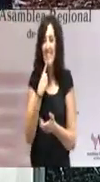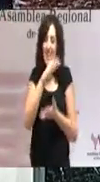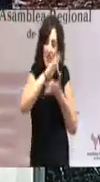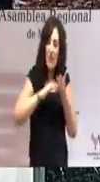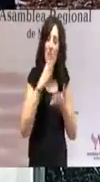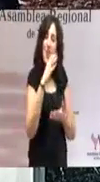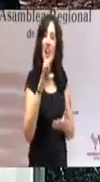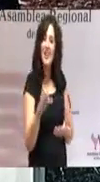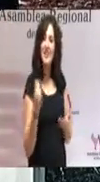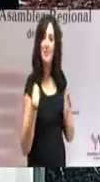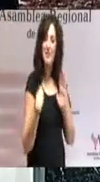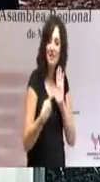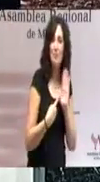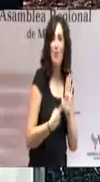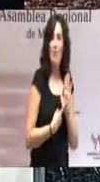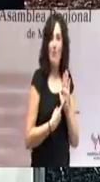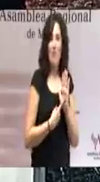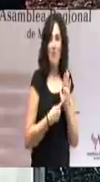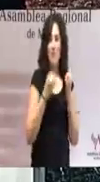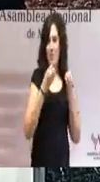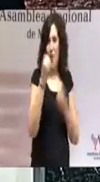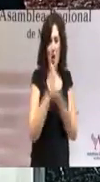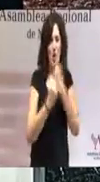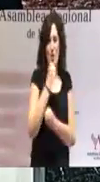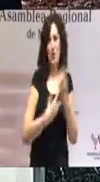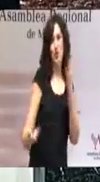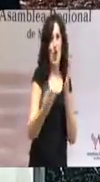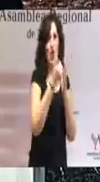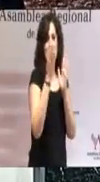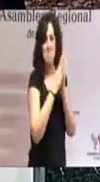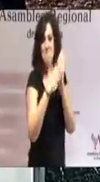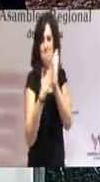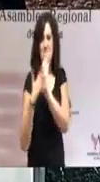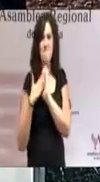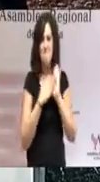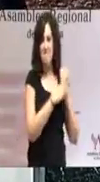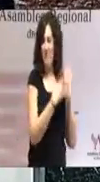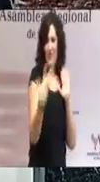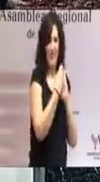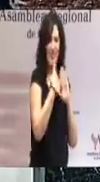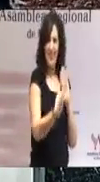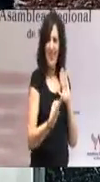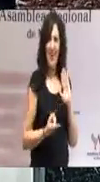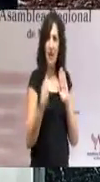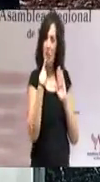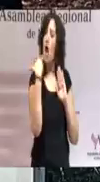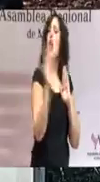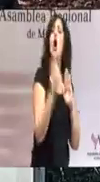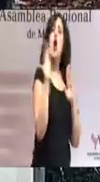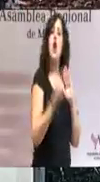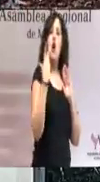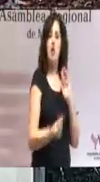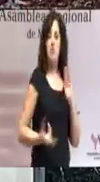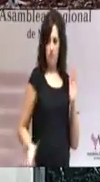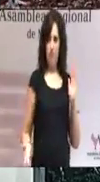CES y lo que dicen todos los informes económicos que nos llevamos a la cara, todos. Y usted va y lo niega.